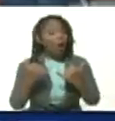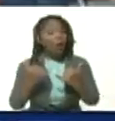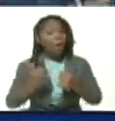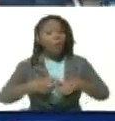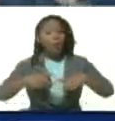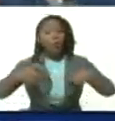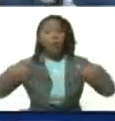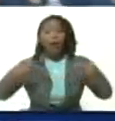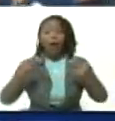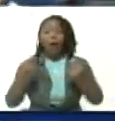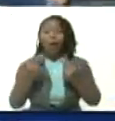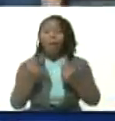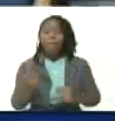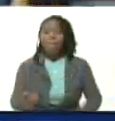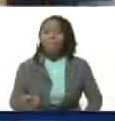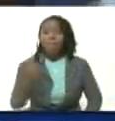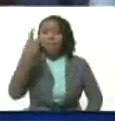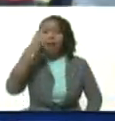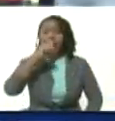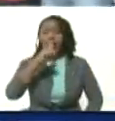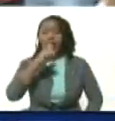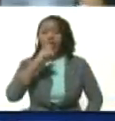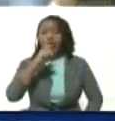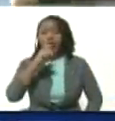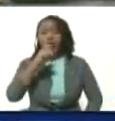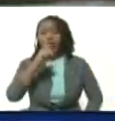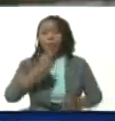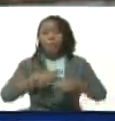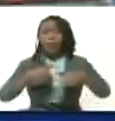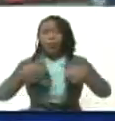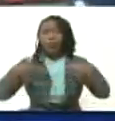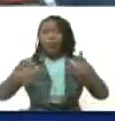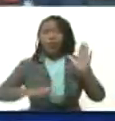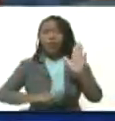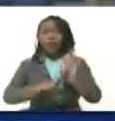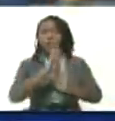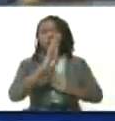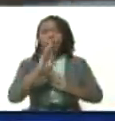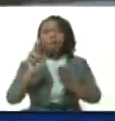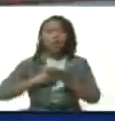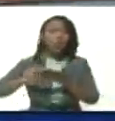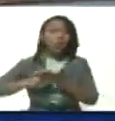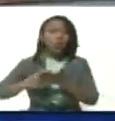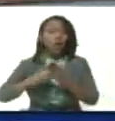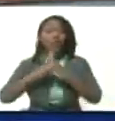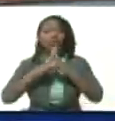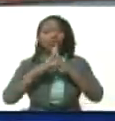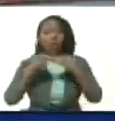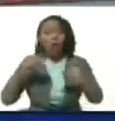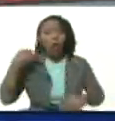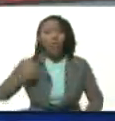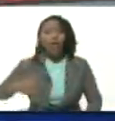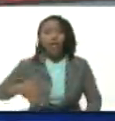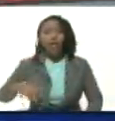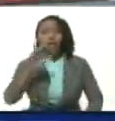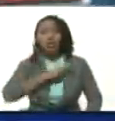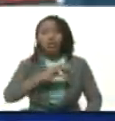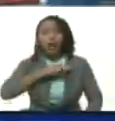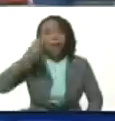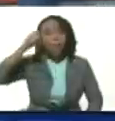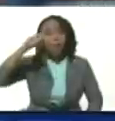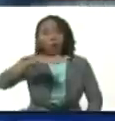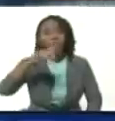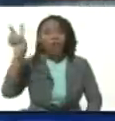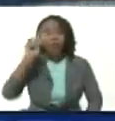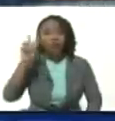crecimiento económico, primer año de crecimiento, vamos a la recuperación de todos los derechos sociales del pueblo de